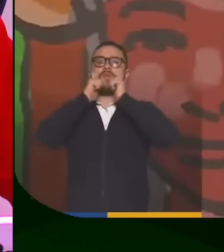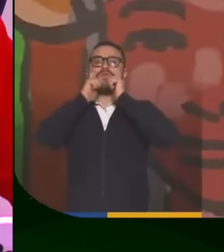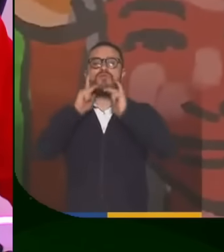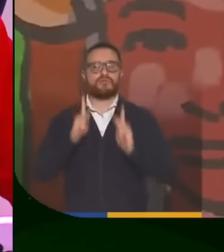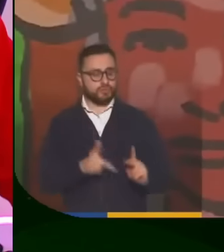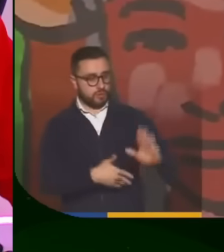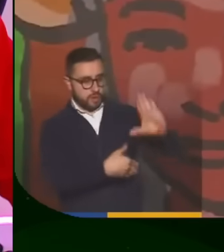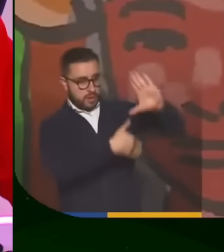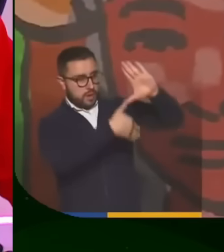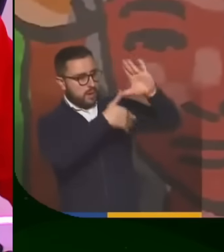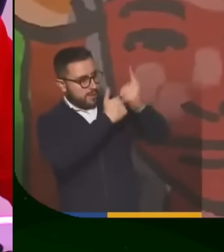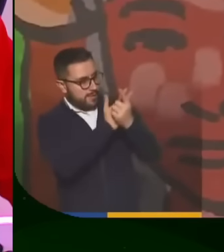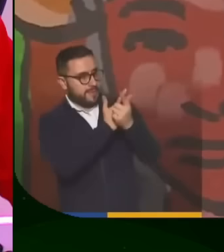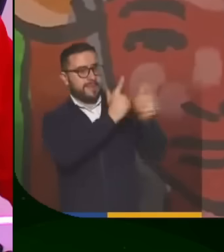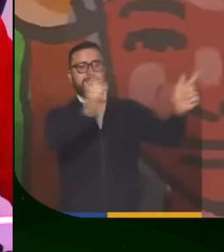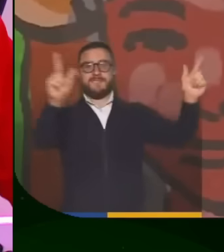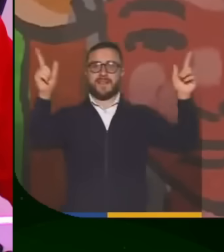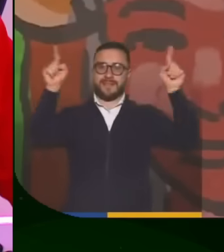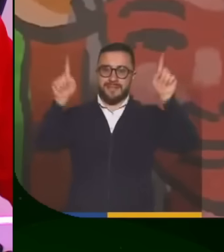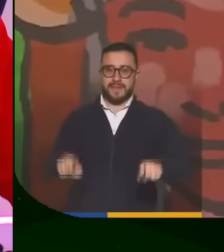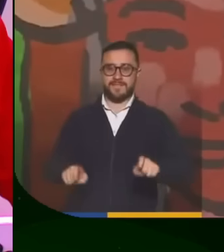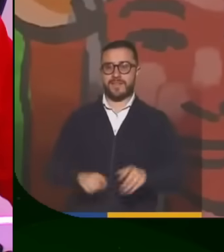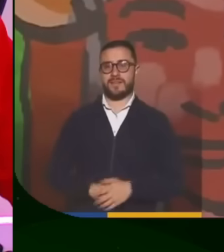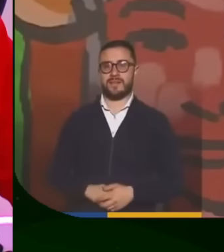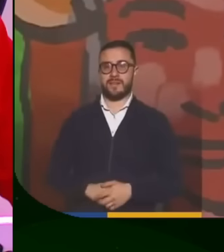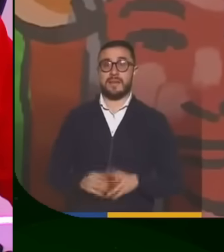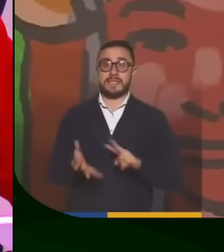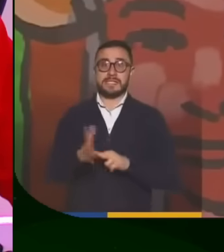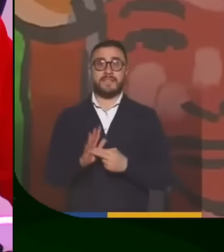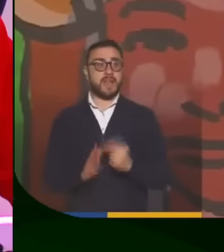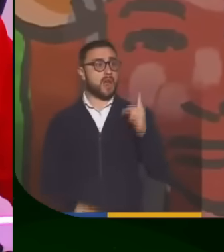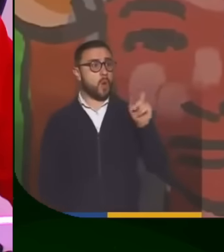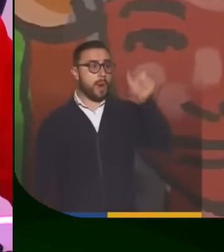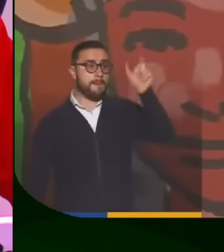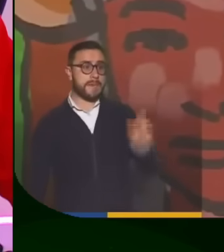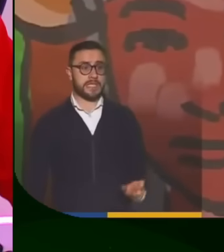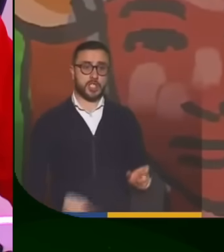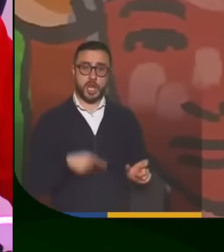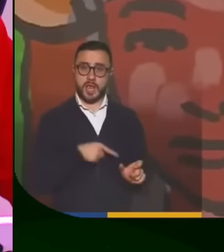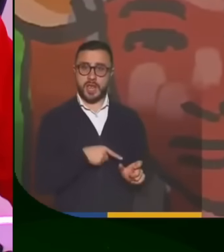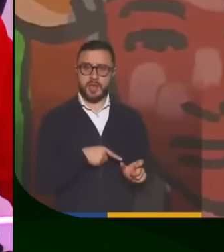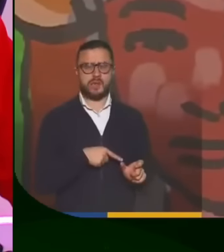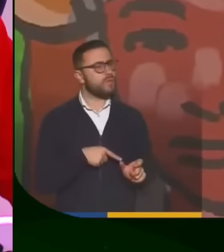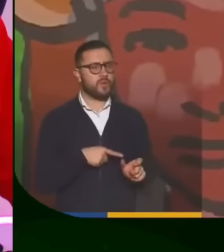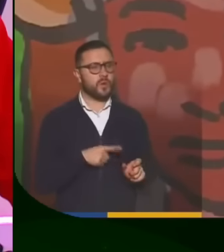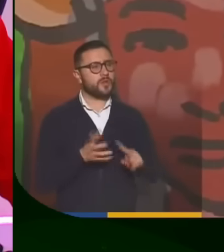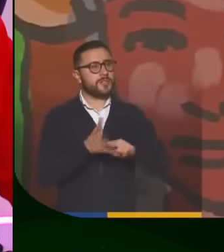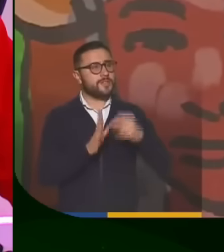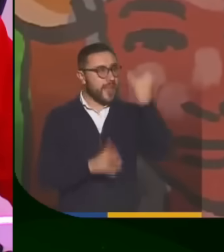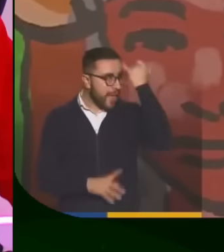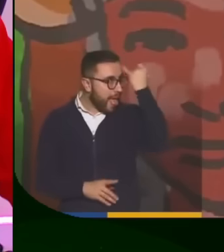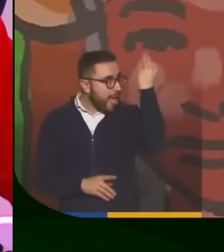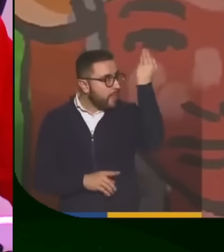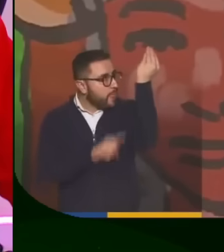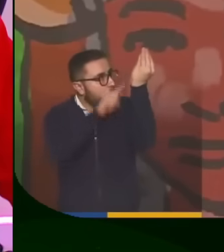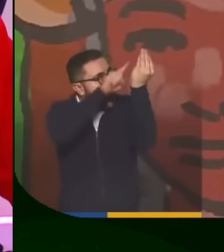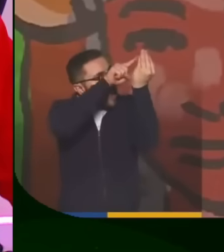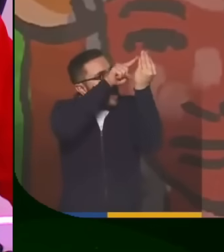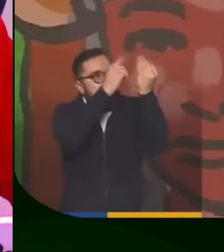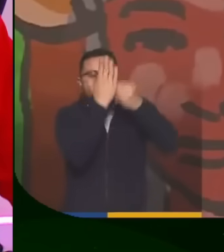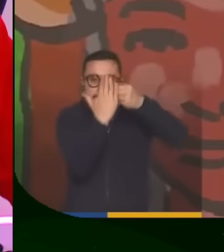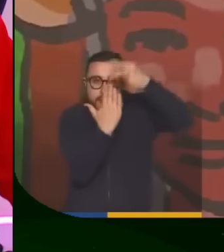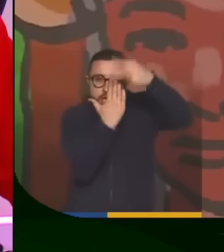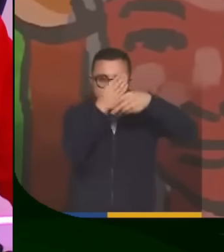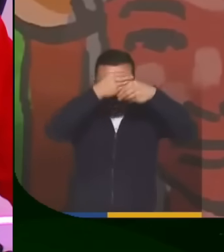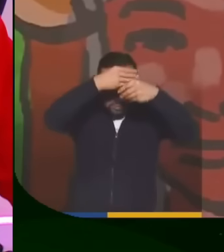americana. Así que no se trata de personas, se trata de ideas y proyectos, se